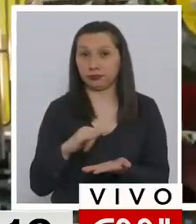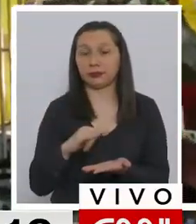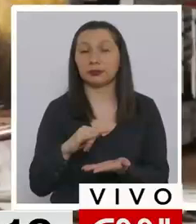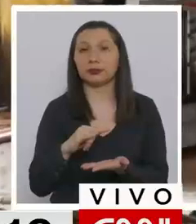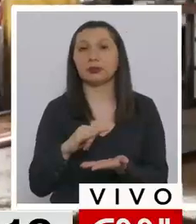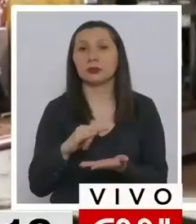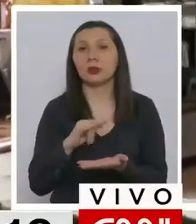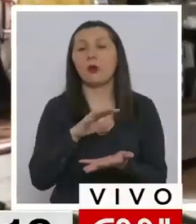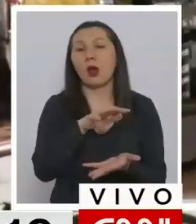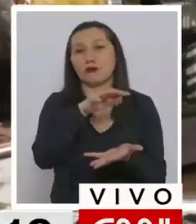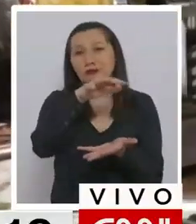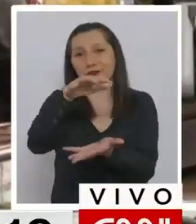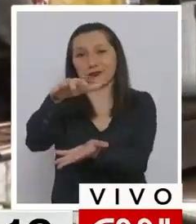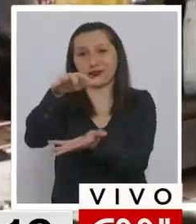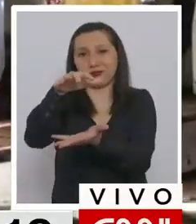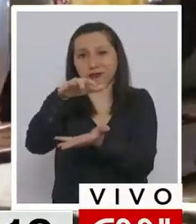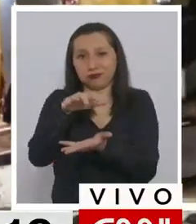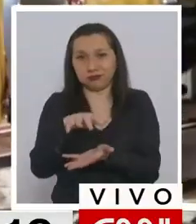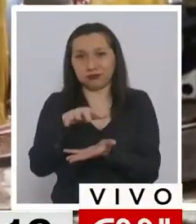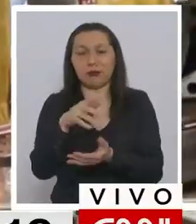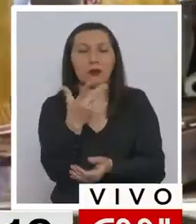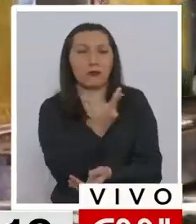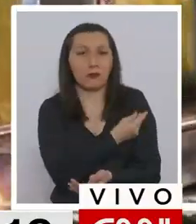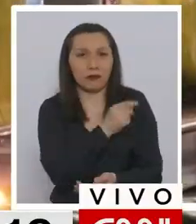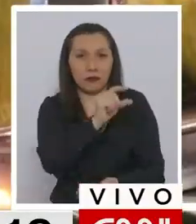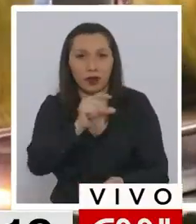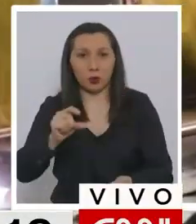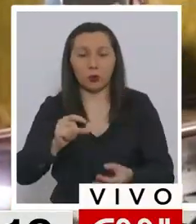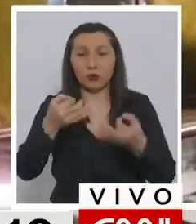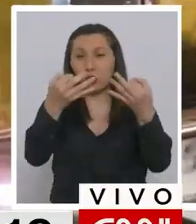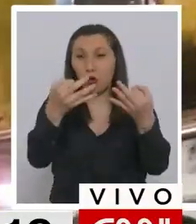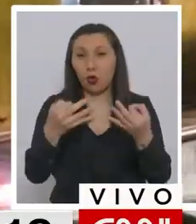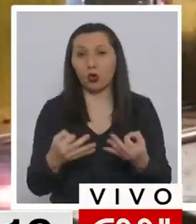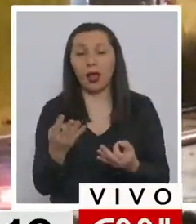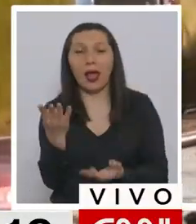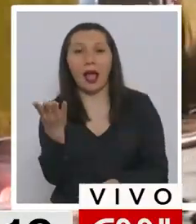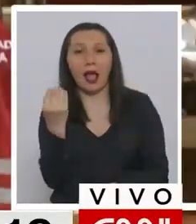de 380 personas,